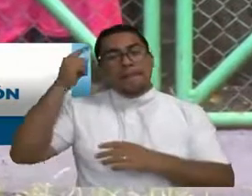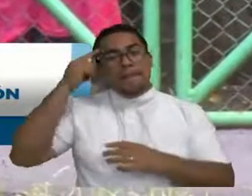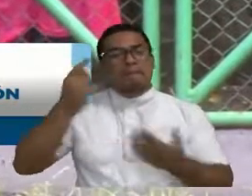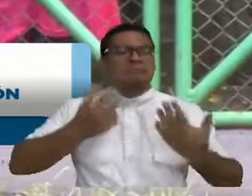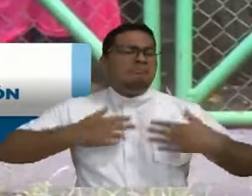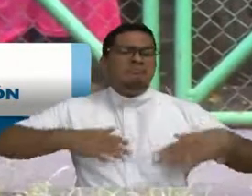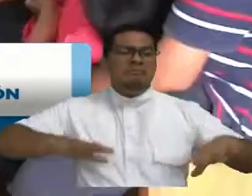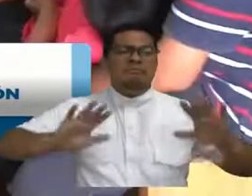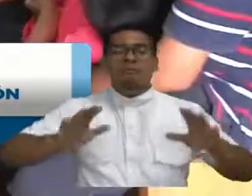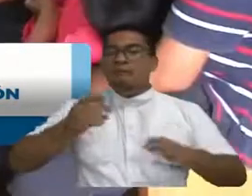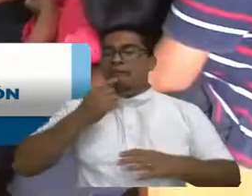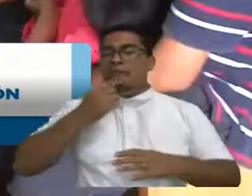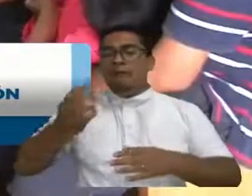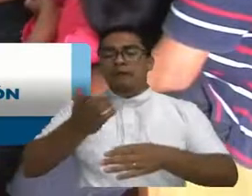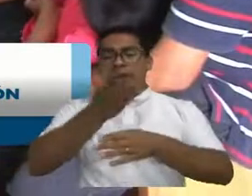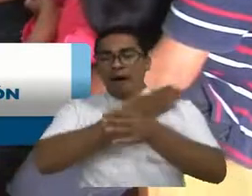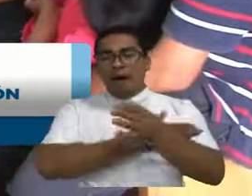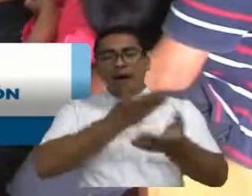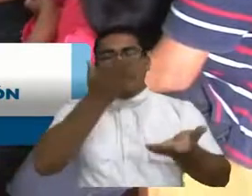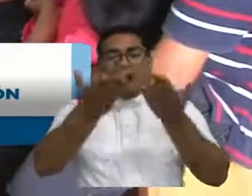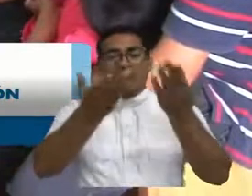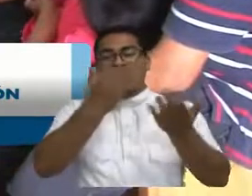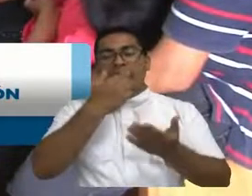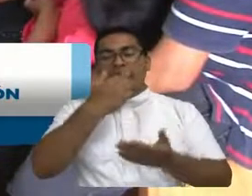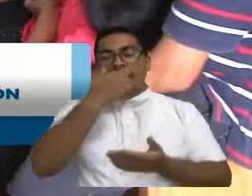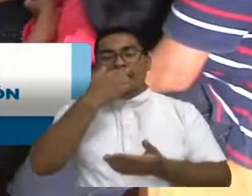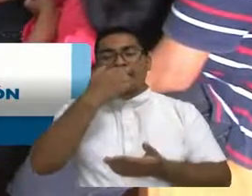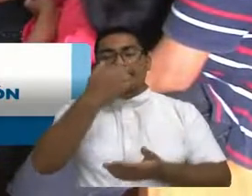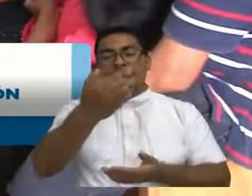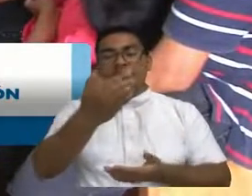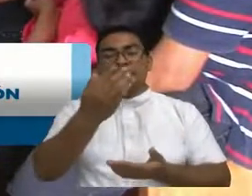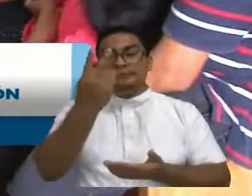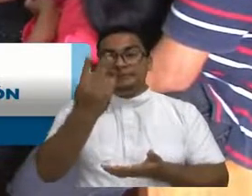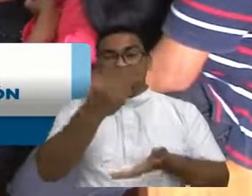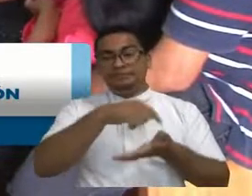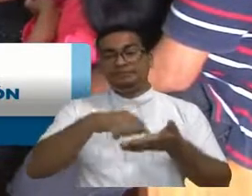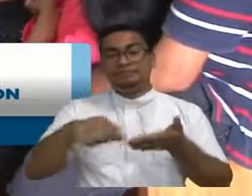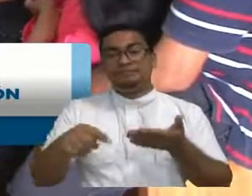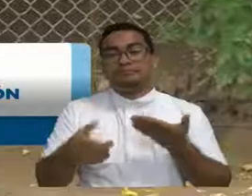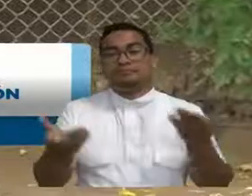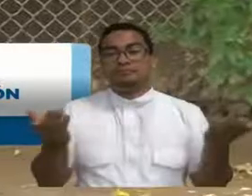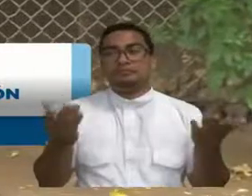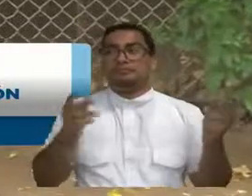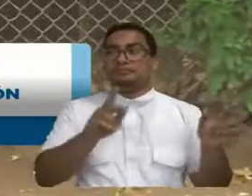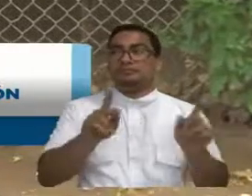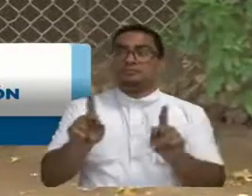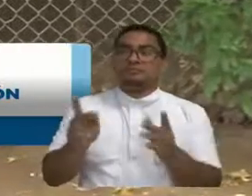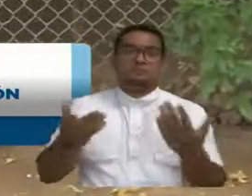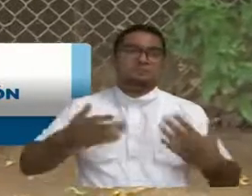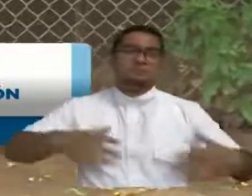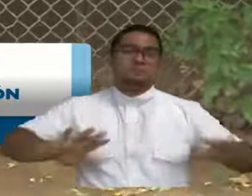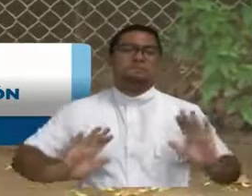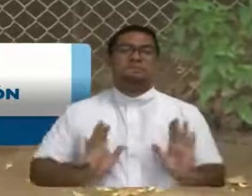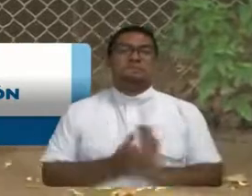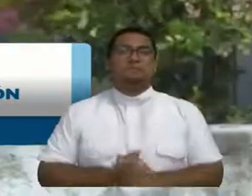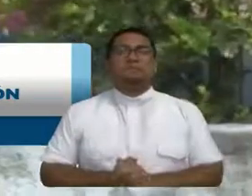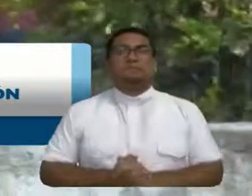como le decía, si ocurre en las 2 primeras semanas, pues la mayor parte de las personas lo ven como algo normal, ¿okay?